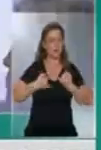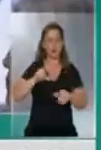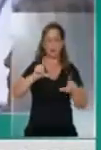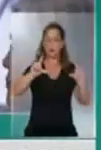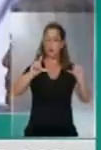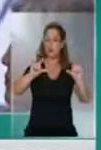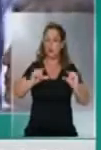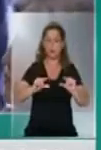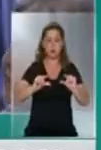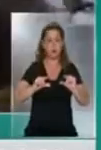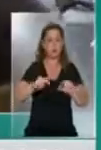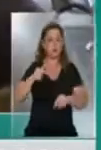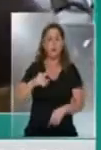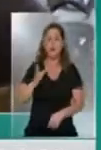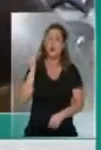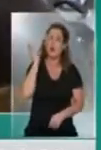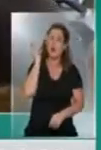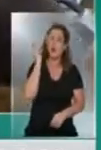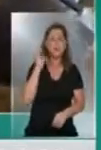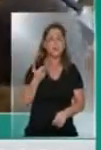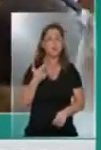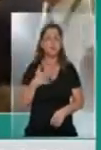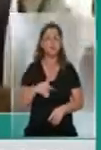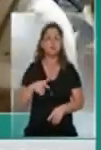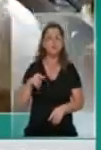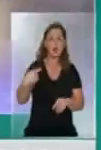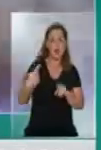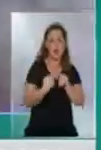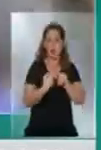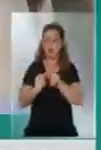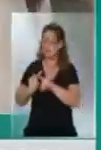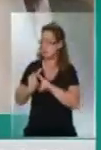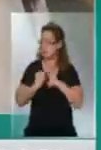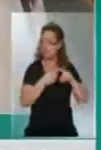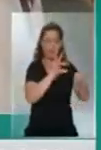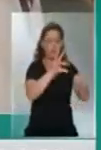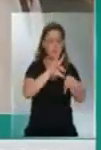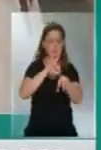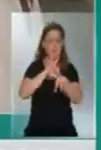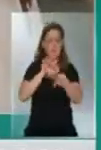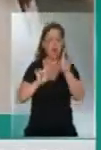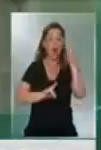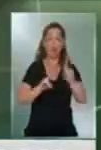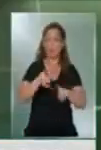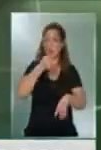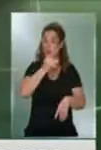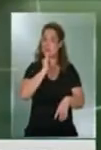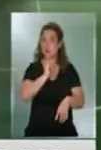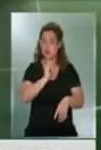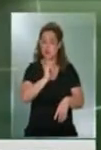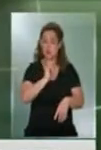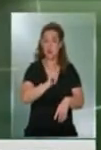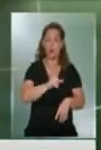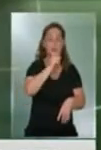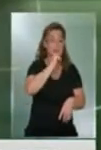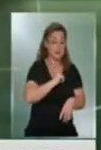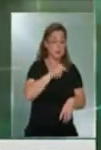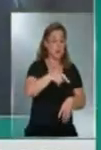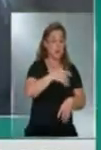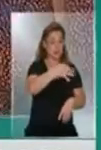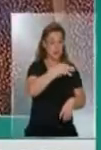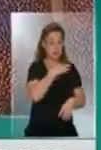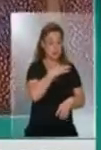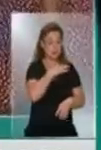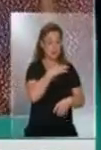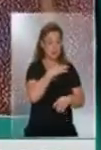de lo mismo y conversando con algunos colegas, pues este tema va saliendo, efectivamente, de pacientes que te dicen que